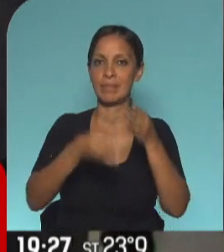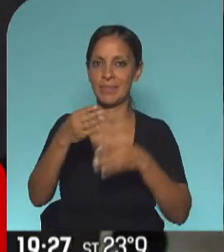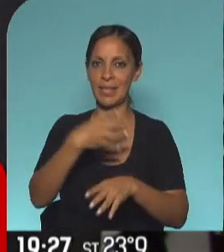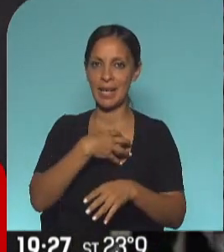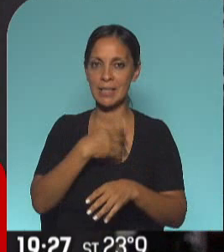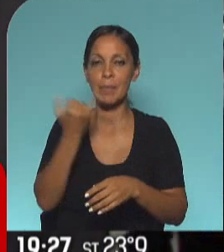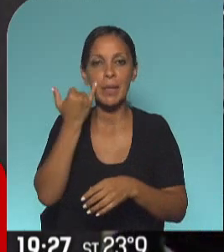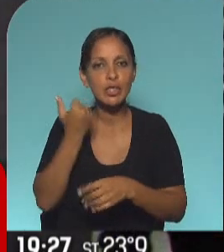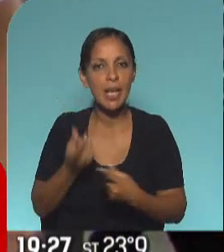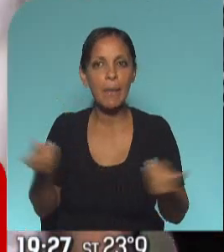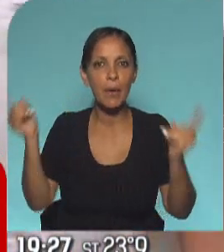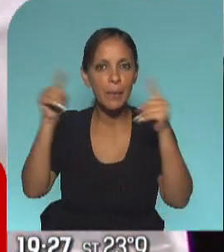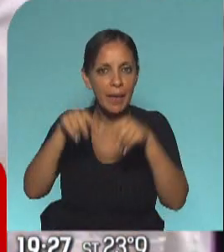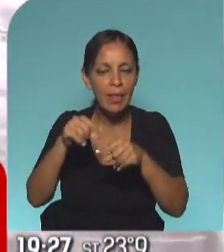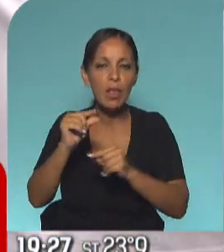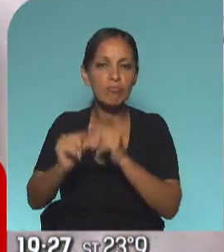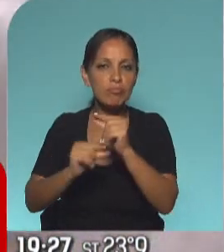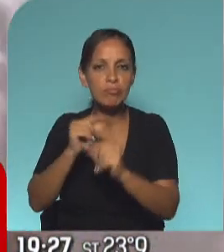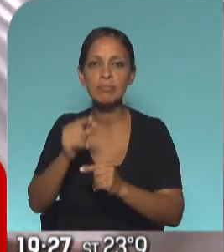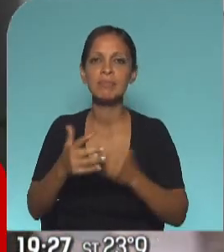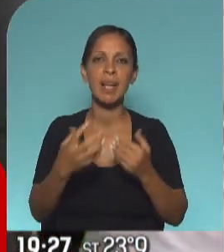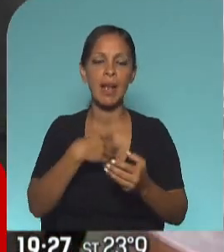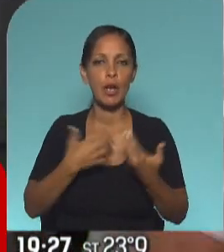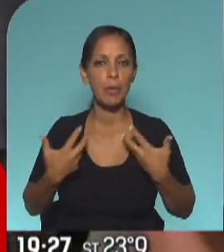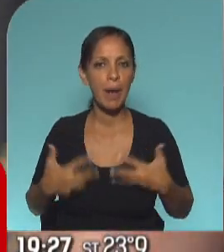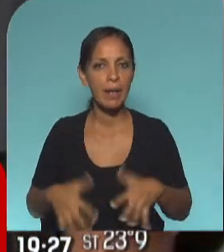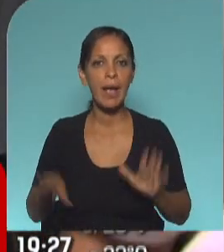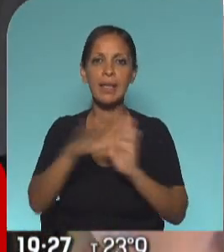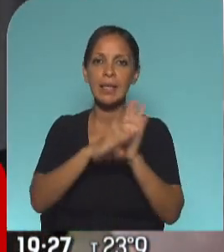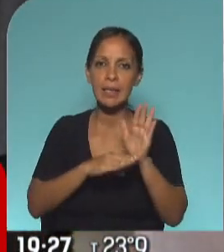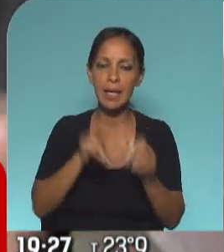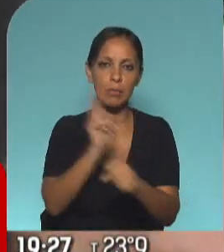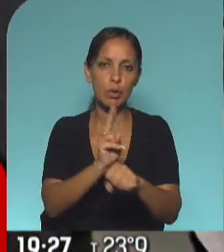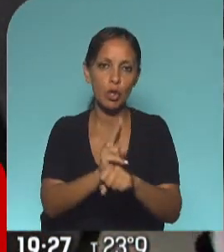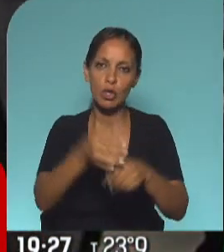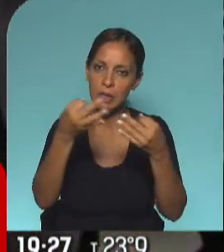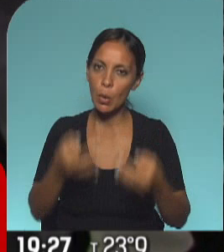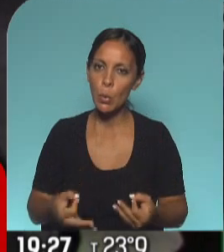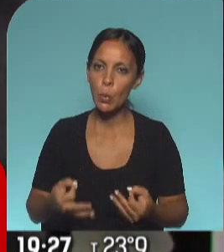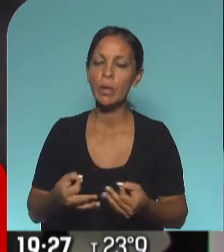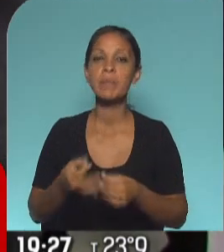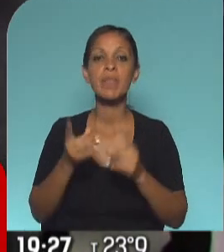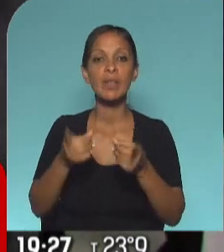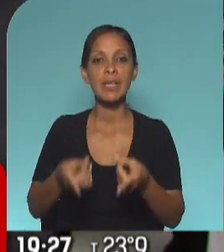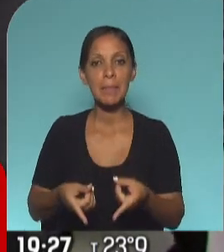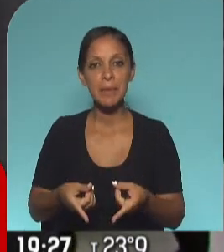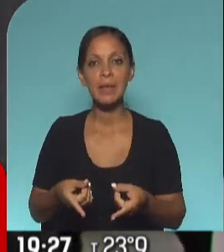ya retomando la presencialidad con criterios y protocolos muy seguros, pero además de eso